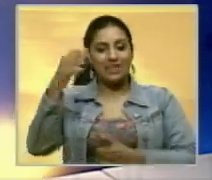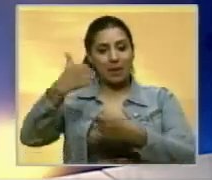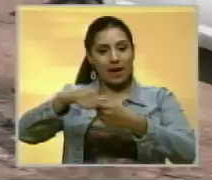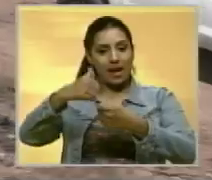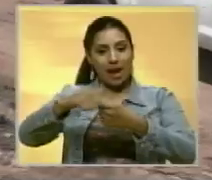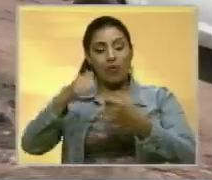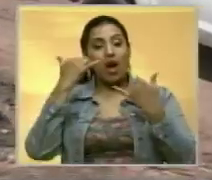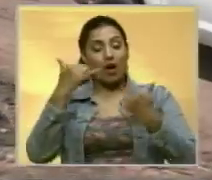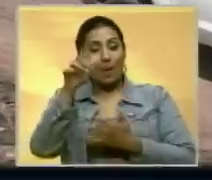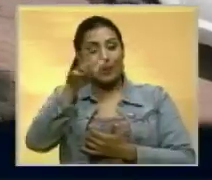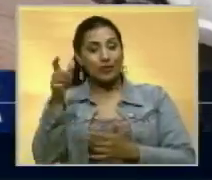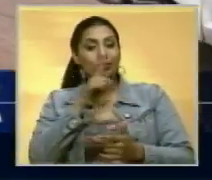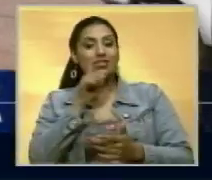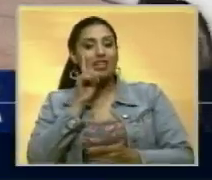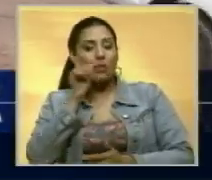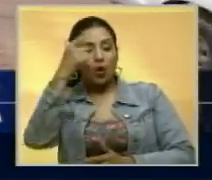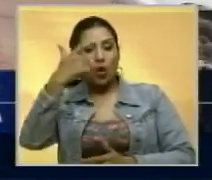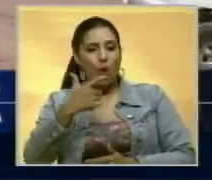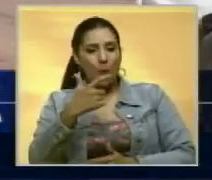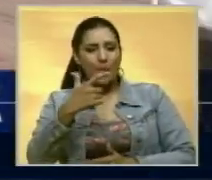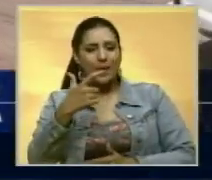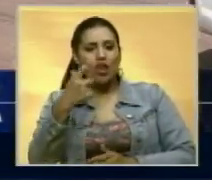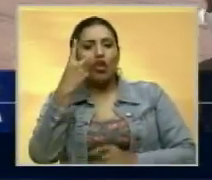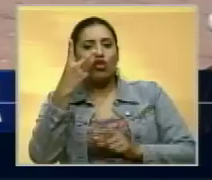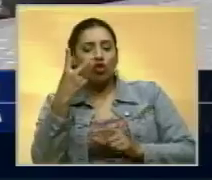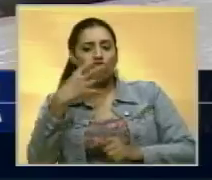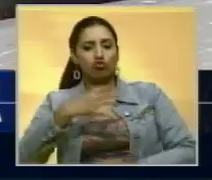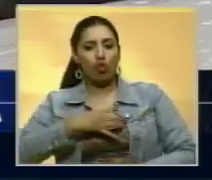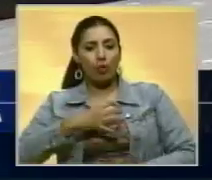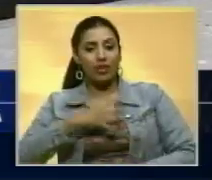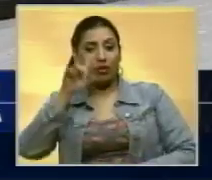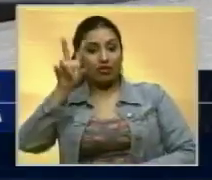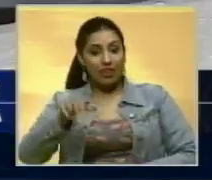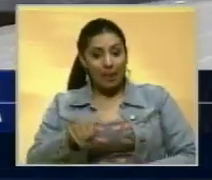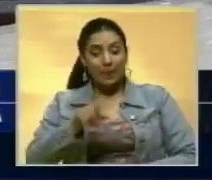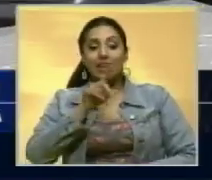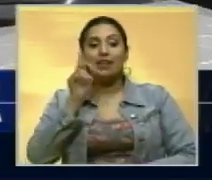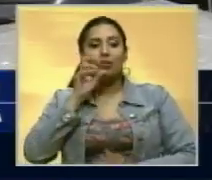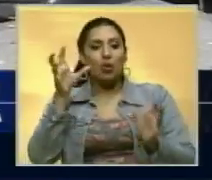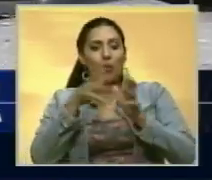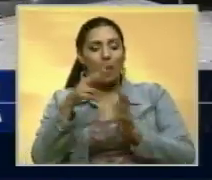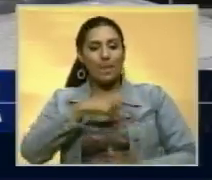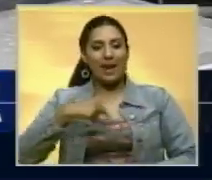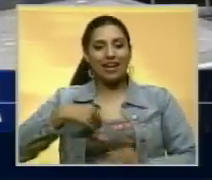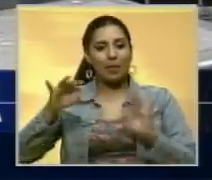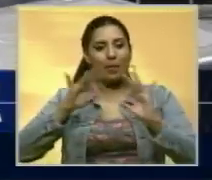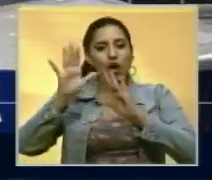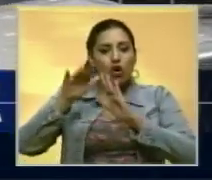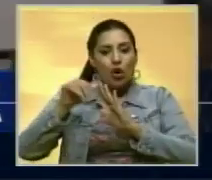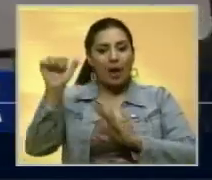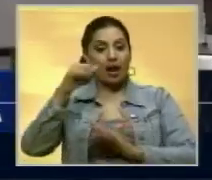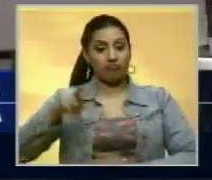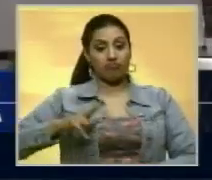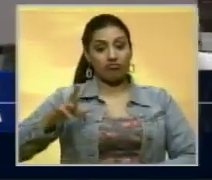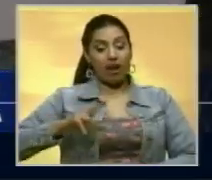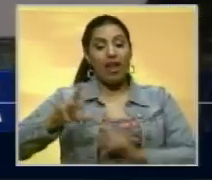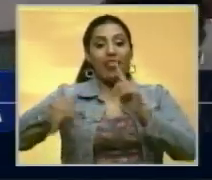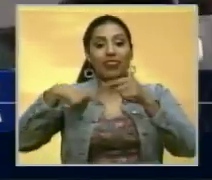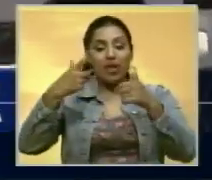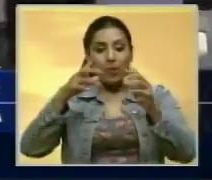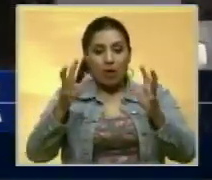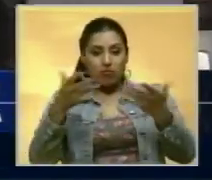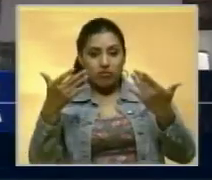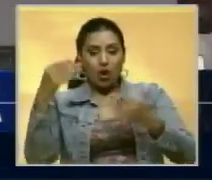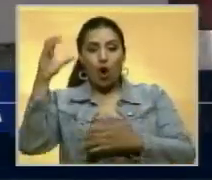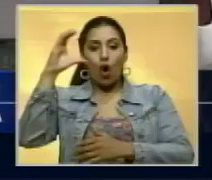Maracaibo. Los cadáveres corresponden a un sujeto y de sus 2 sobrinos, quienes pertenecían a una banda que robaba camionetas de lujo para luego llevarlos